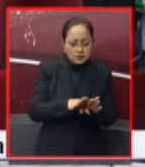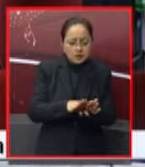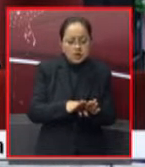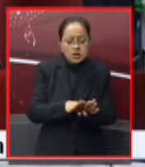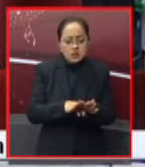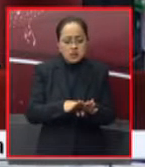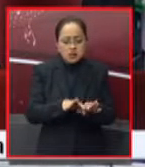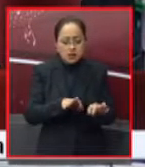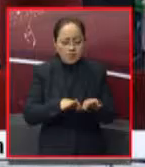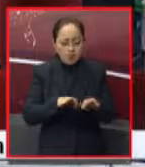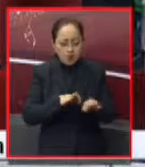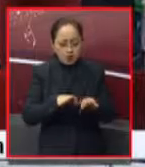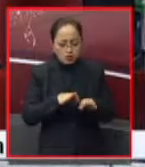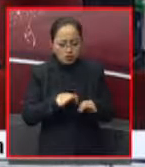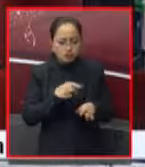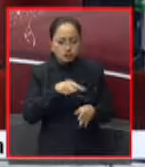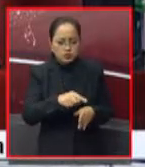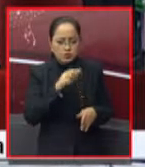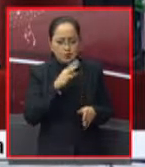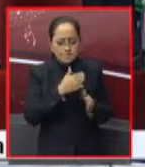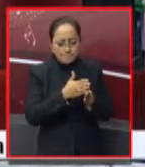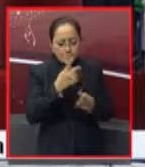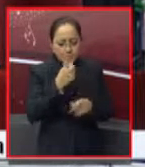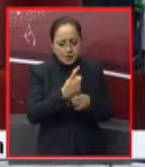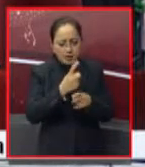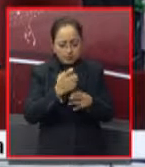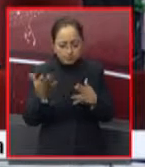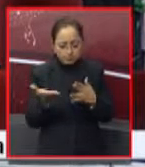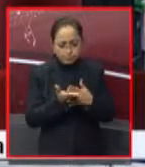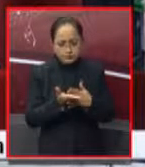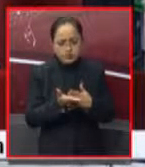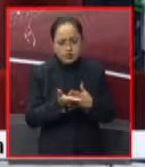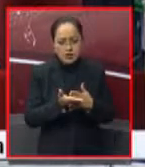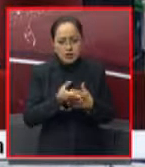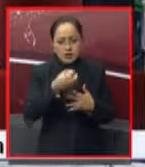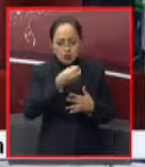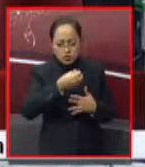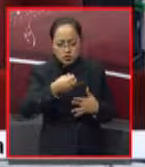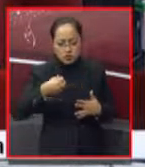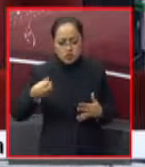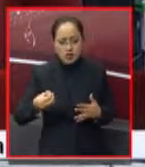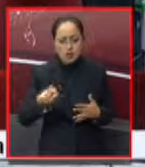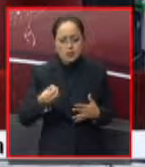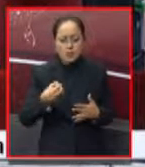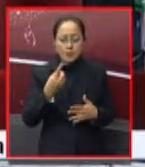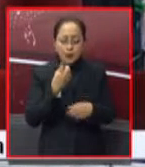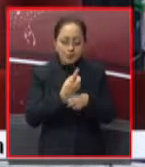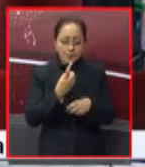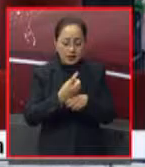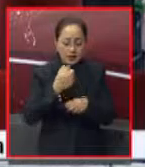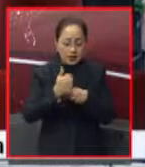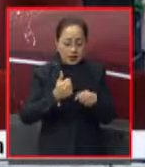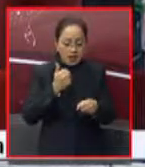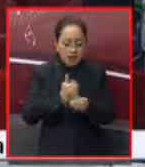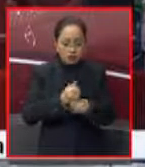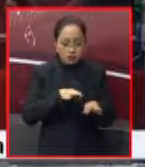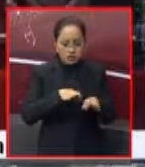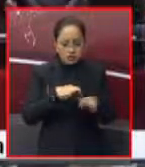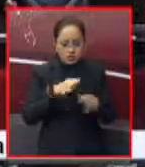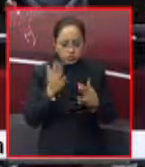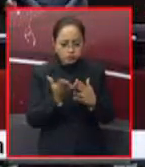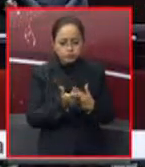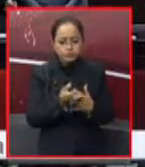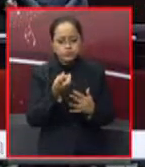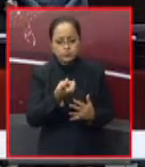trabajos correspondientes al primer periodo ordinario de sesiones del primer año de ejercicio.